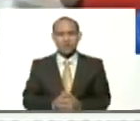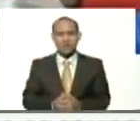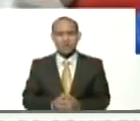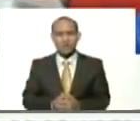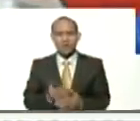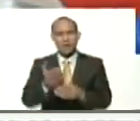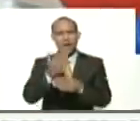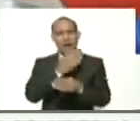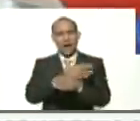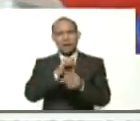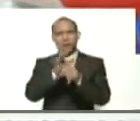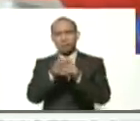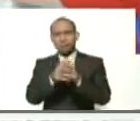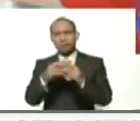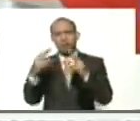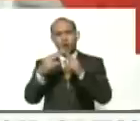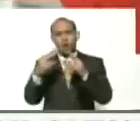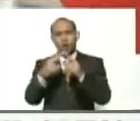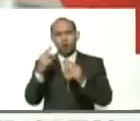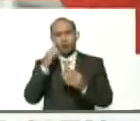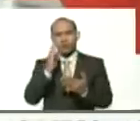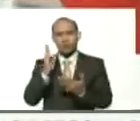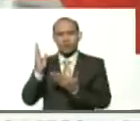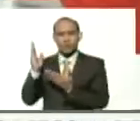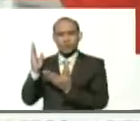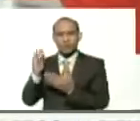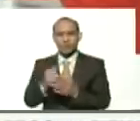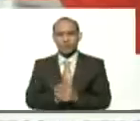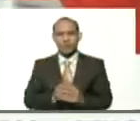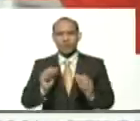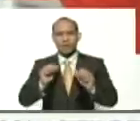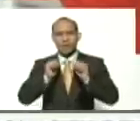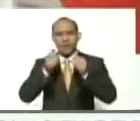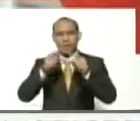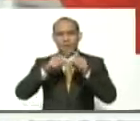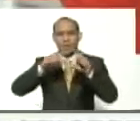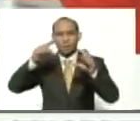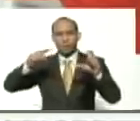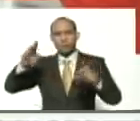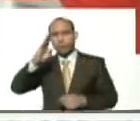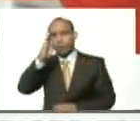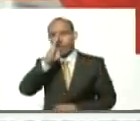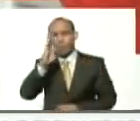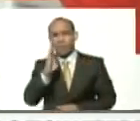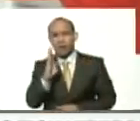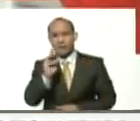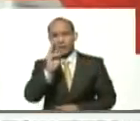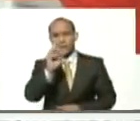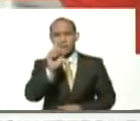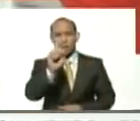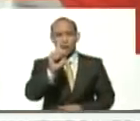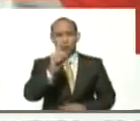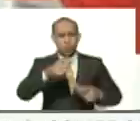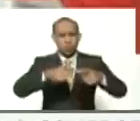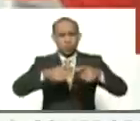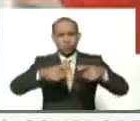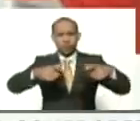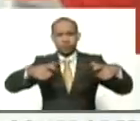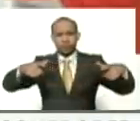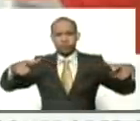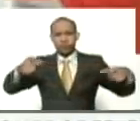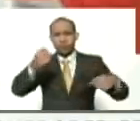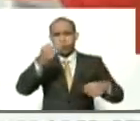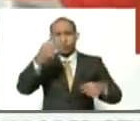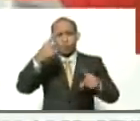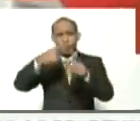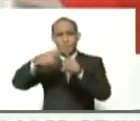cepa del cob y 19 aquí vemos a partir de la aparición en brasil de la p 1 aumentó el número de